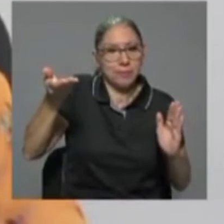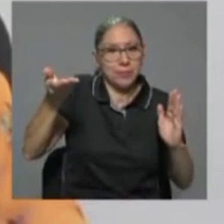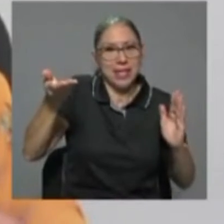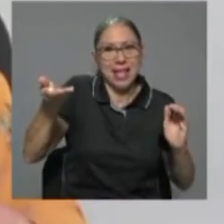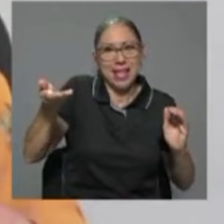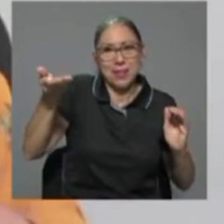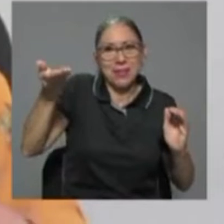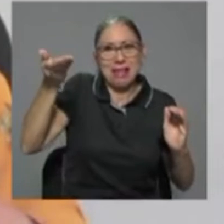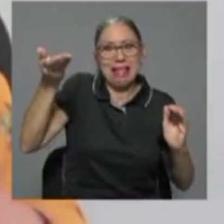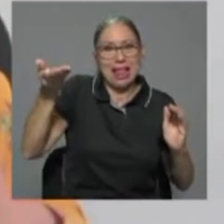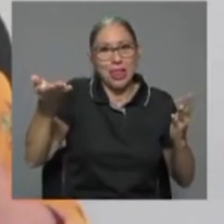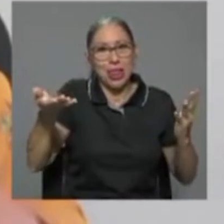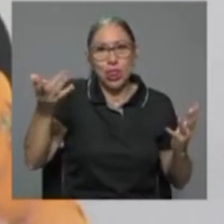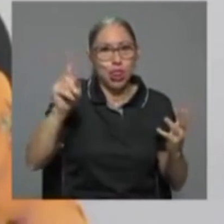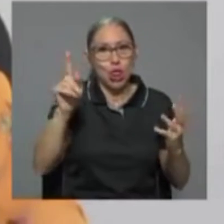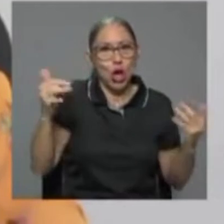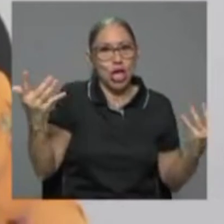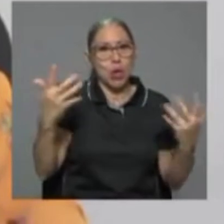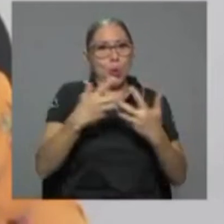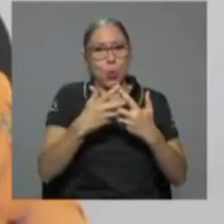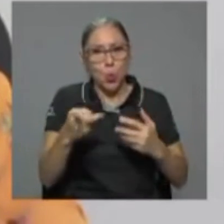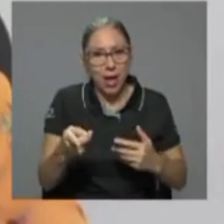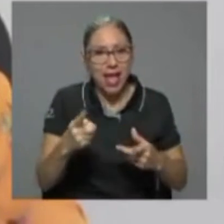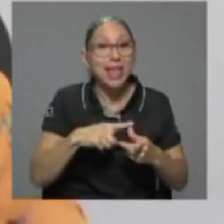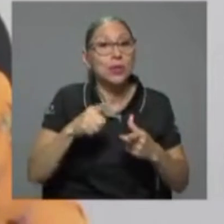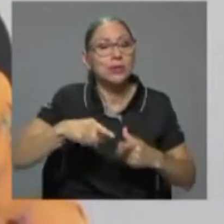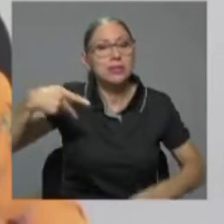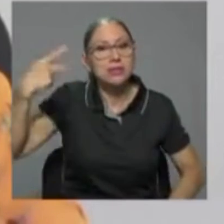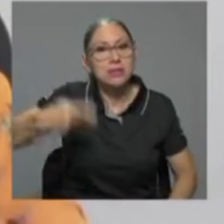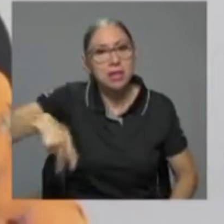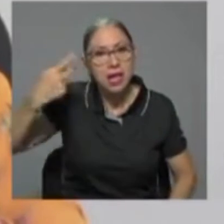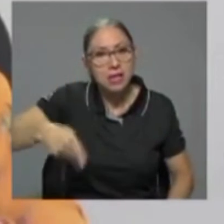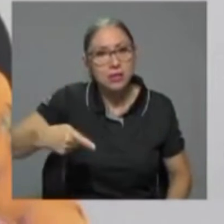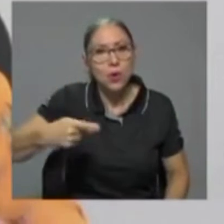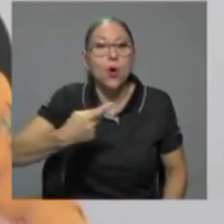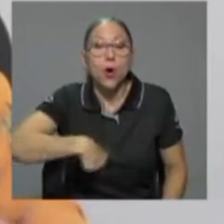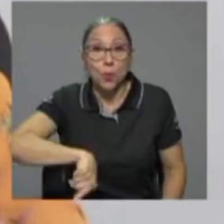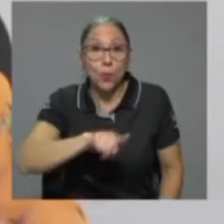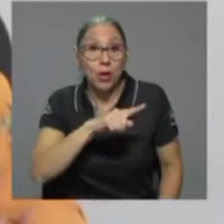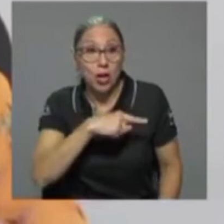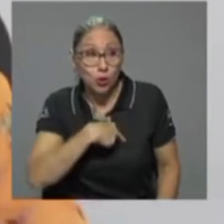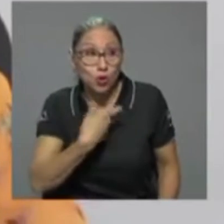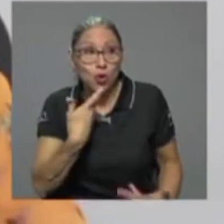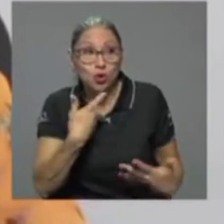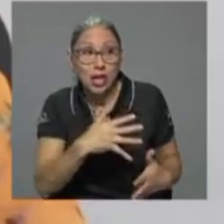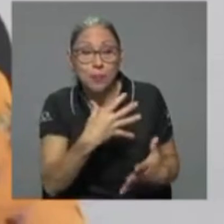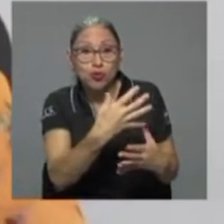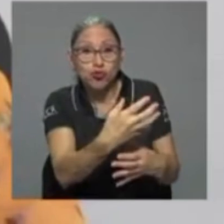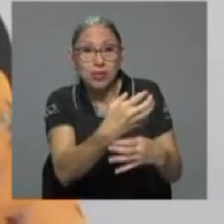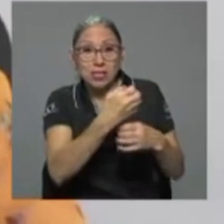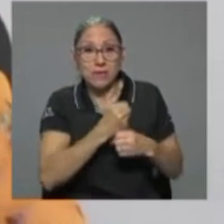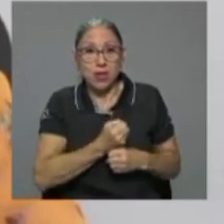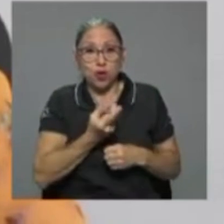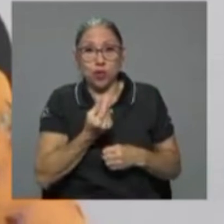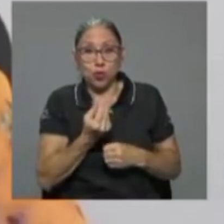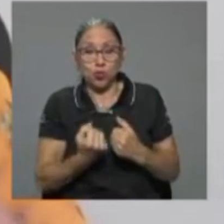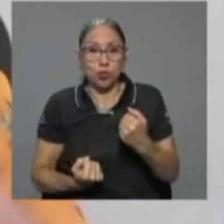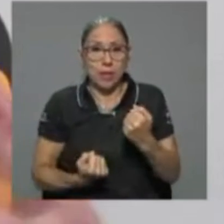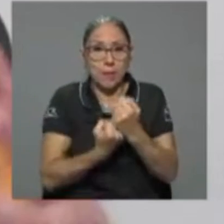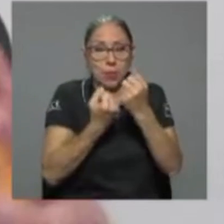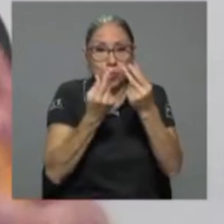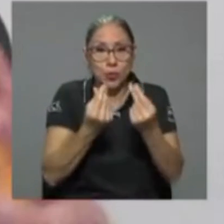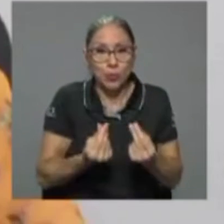un riesgo de que, como hemos recibido recursos de apoyo presupuestario, ¿verdad? Que